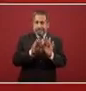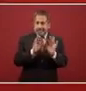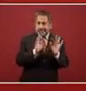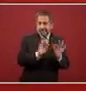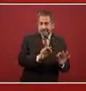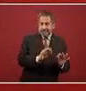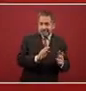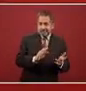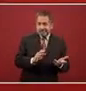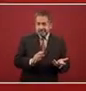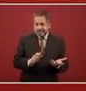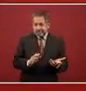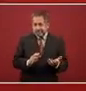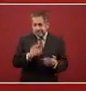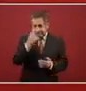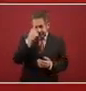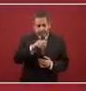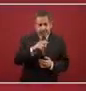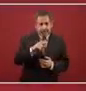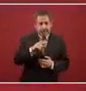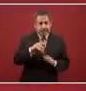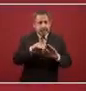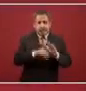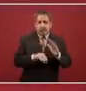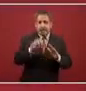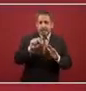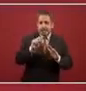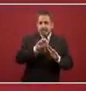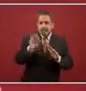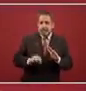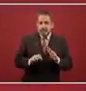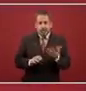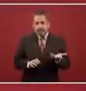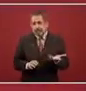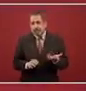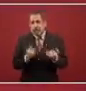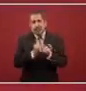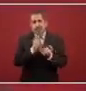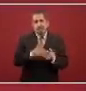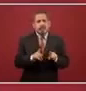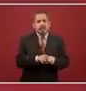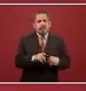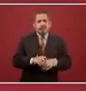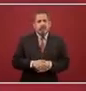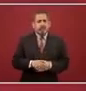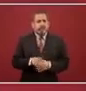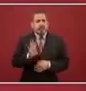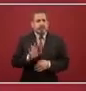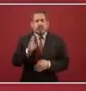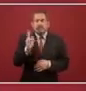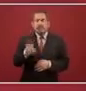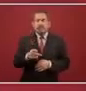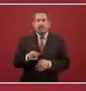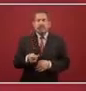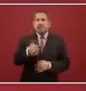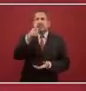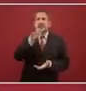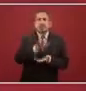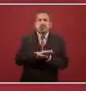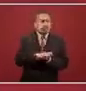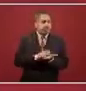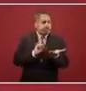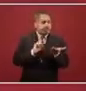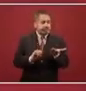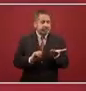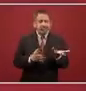en menores al 60 o al 50%, es casi equivalente a echar una moneda al aire y hacer un volado.